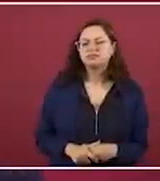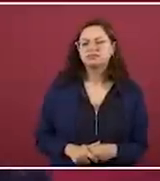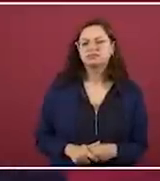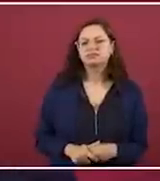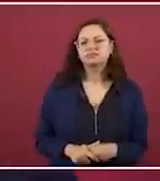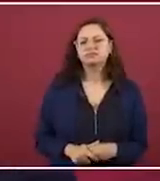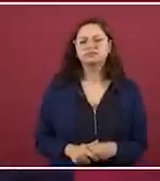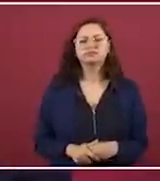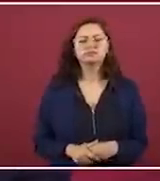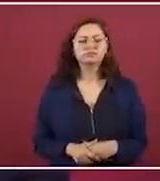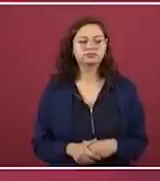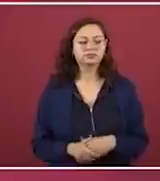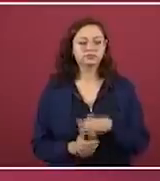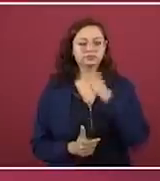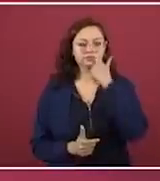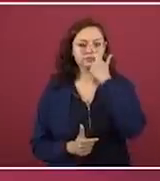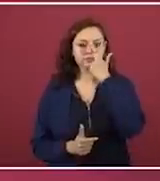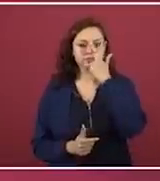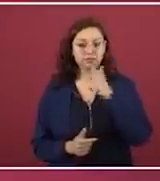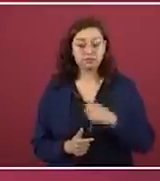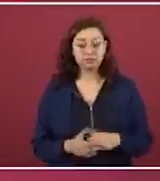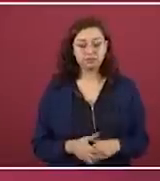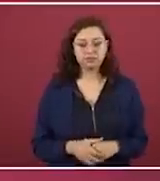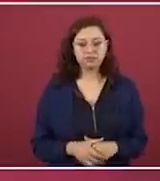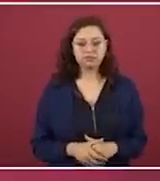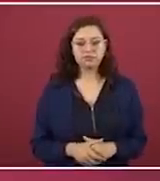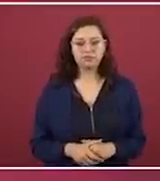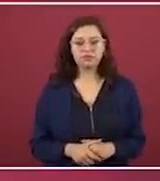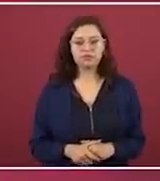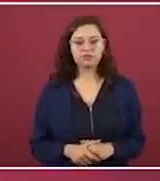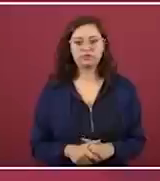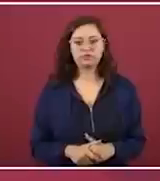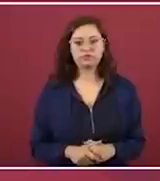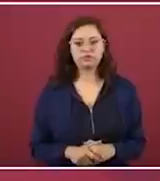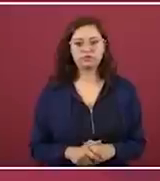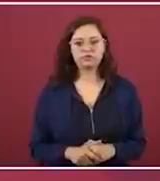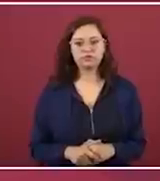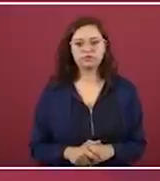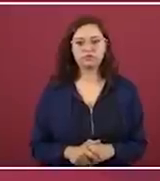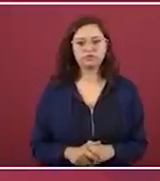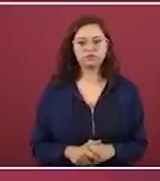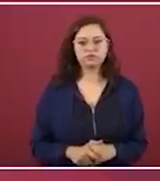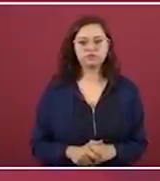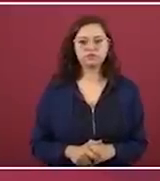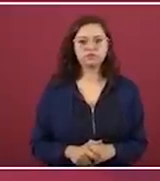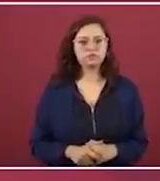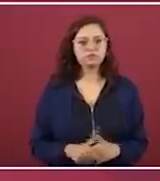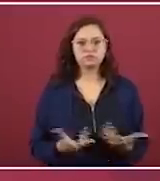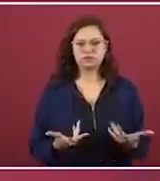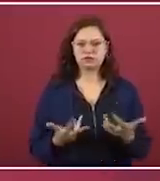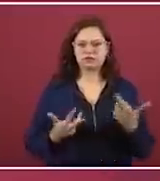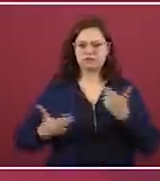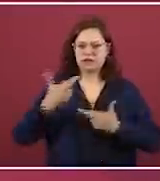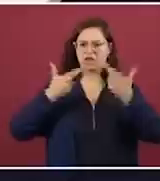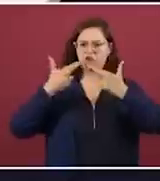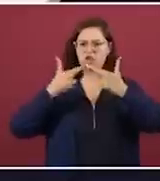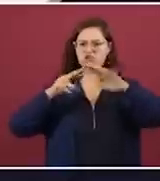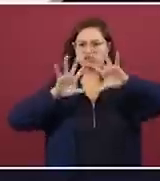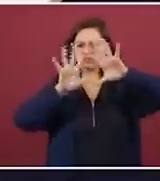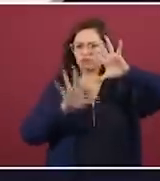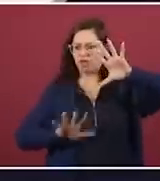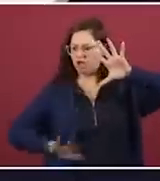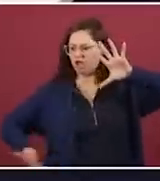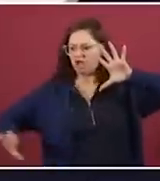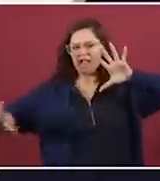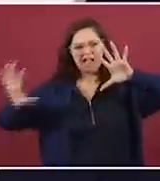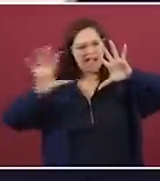Que es un fenómeno que está afectando a toda una región. Y